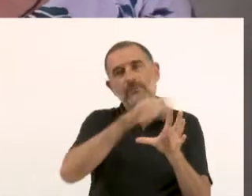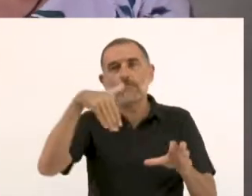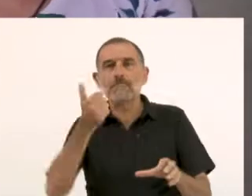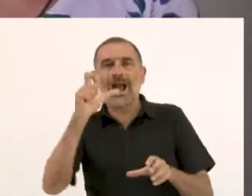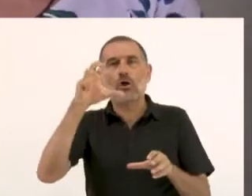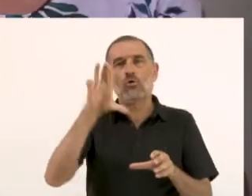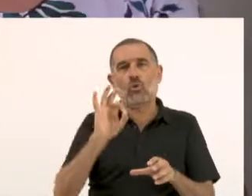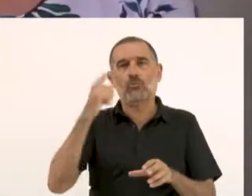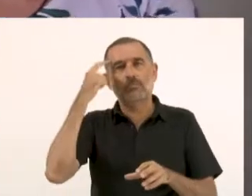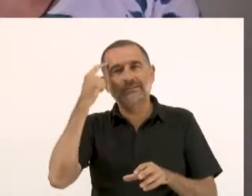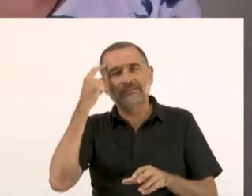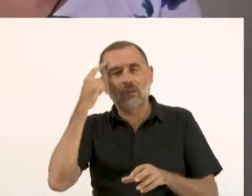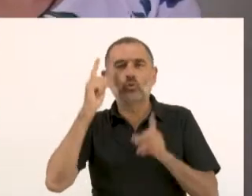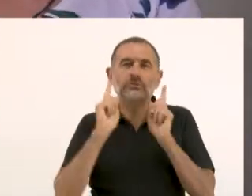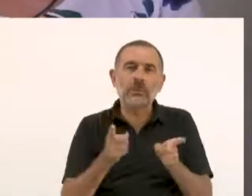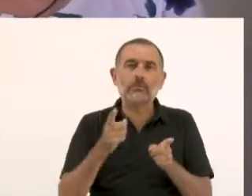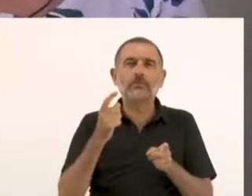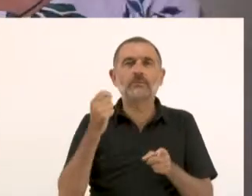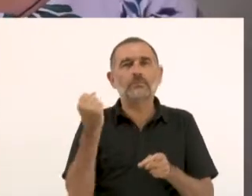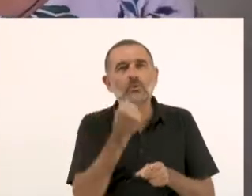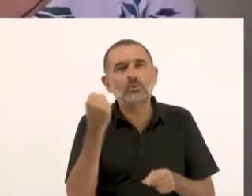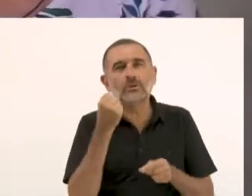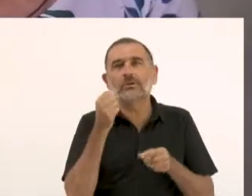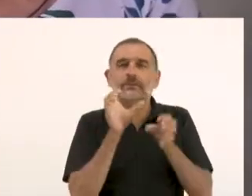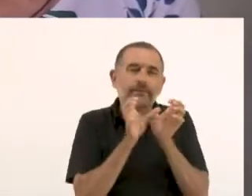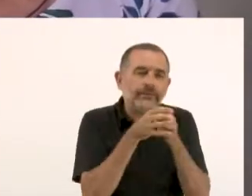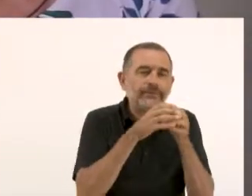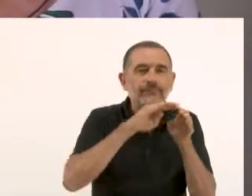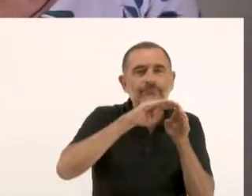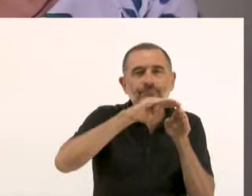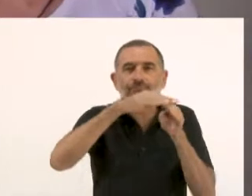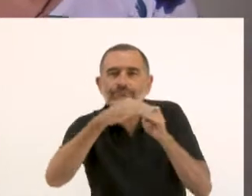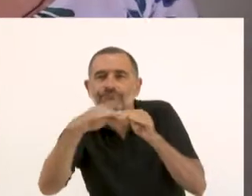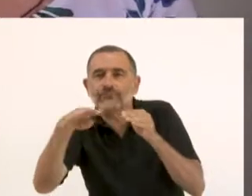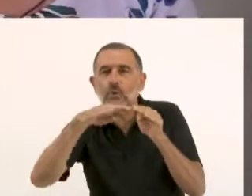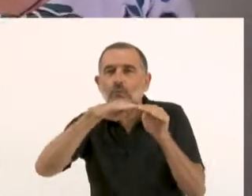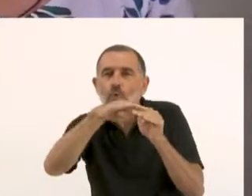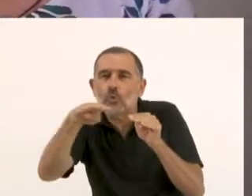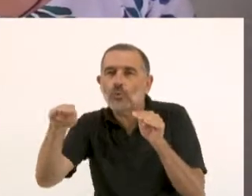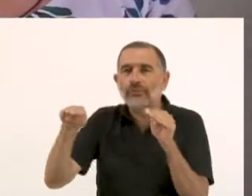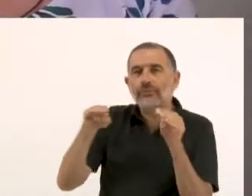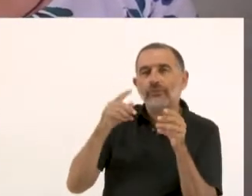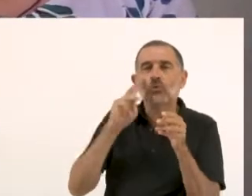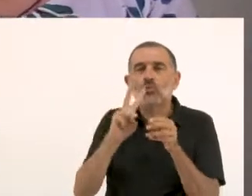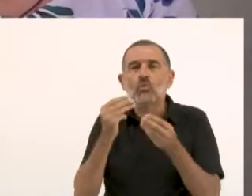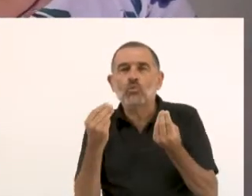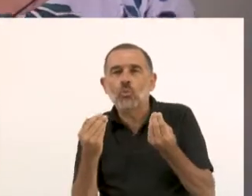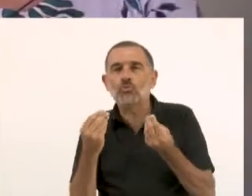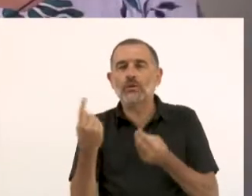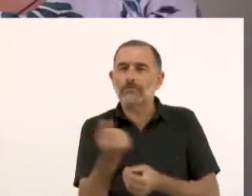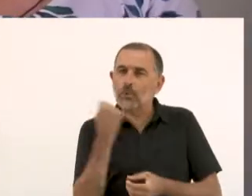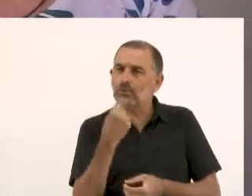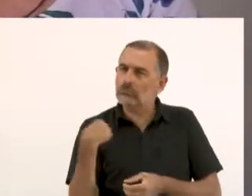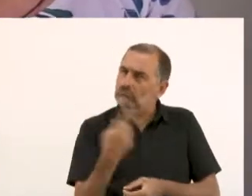límite, de las zonas frontera, de la zona... Y no, tuvieron su desarrollo local y tuvieron sus particularidades. Entonces esto